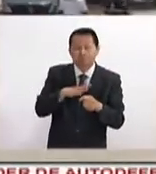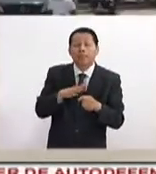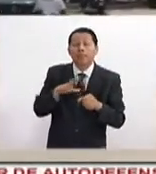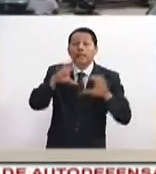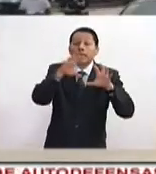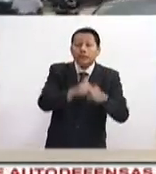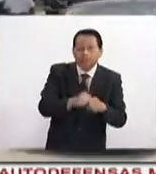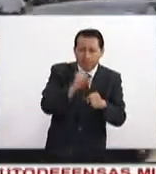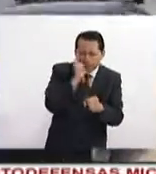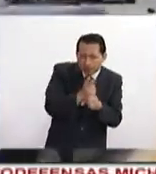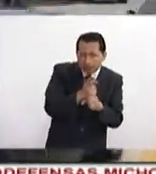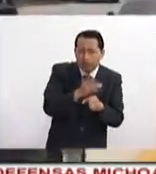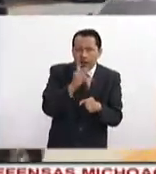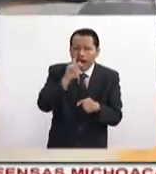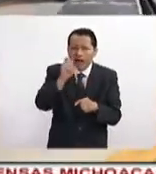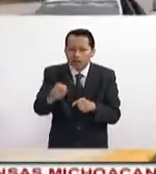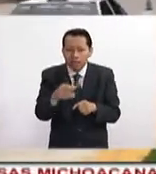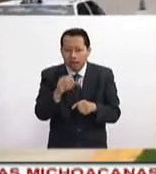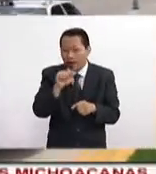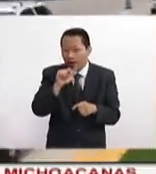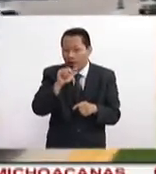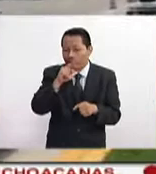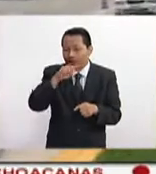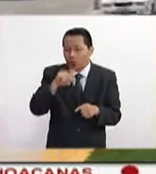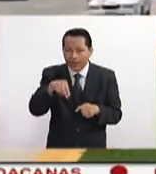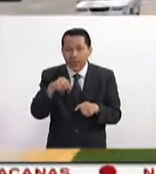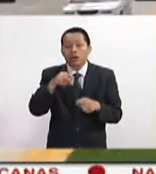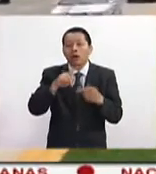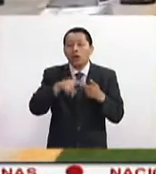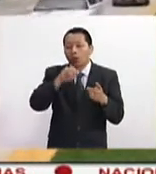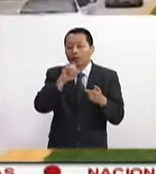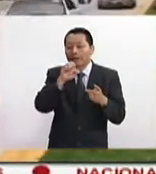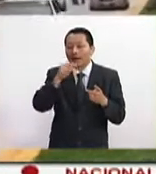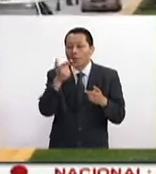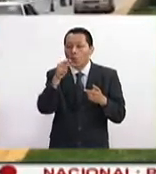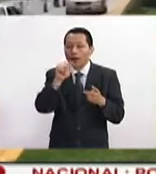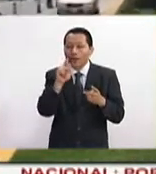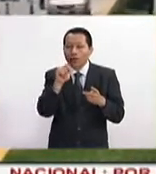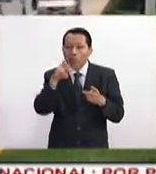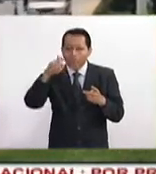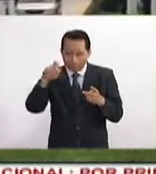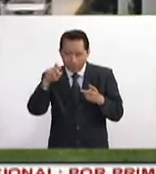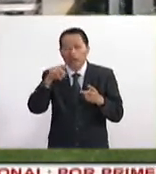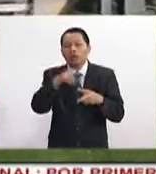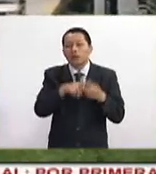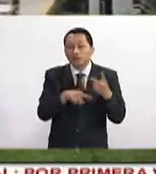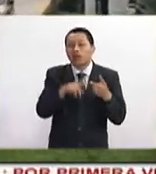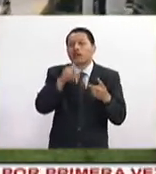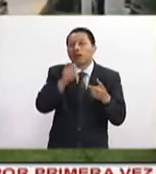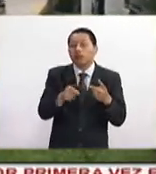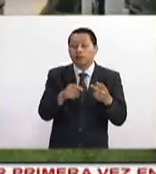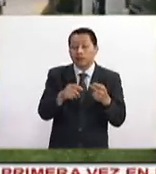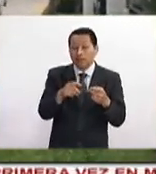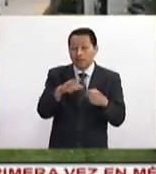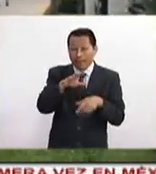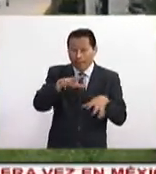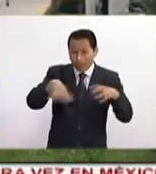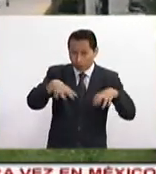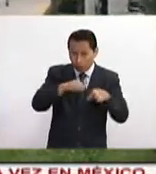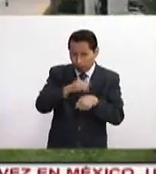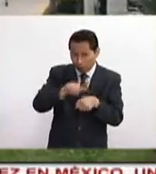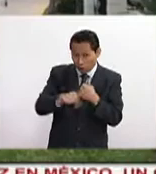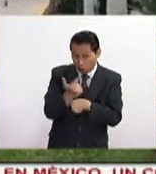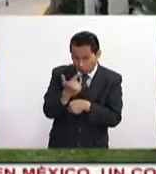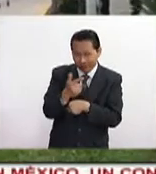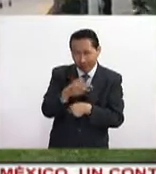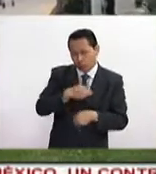detenidos fueron identificados como Eleuterio N. y José Guadalupe N. Además, se aseguró la patrulla número 12 de la